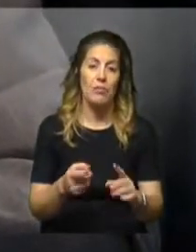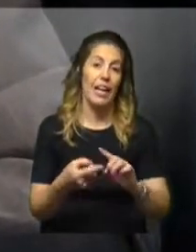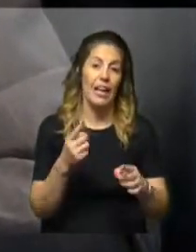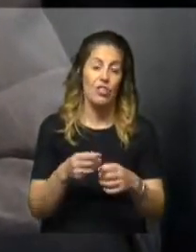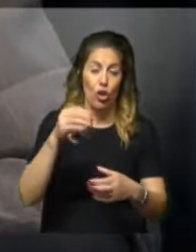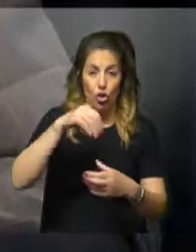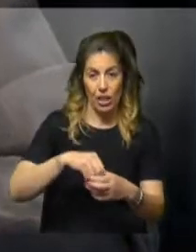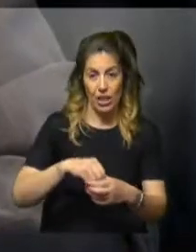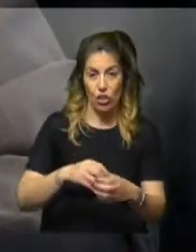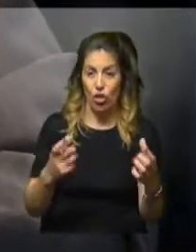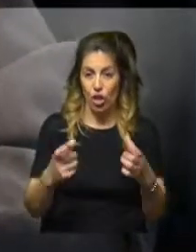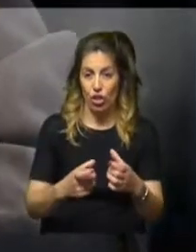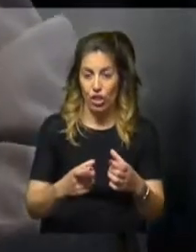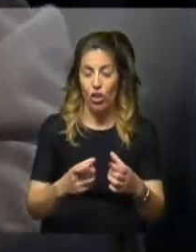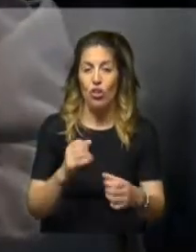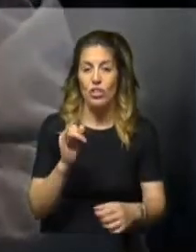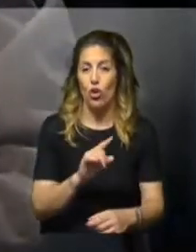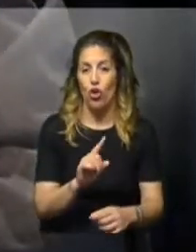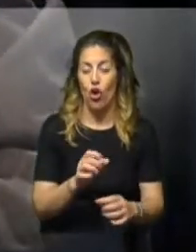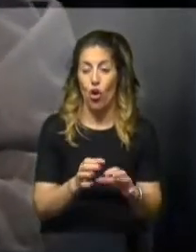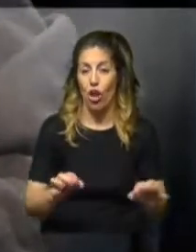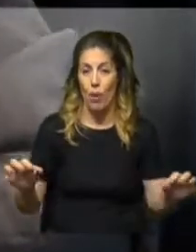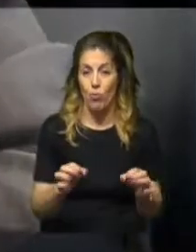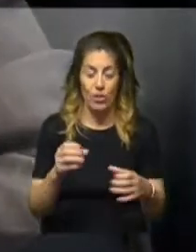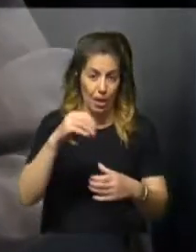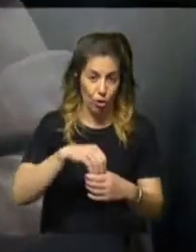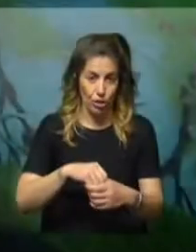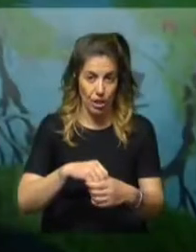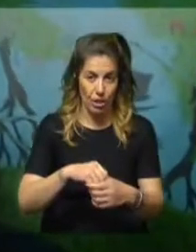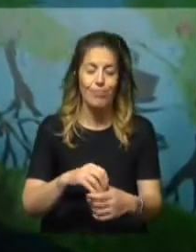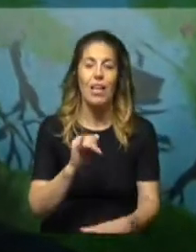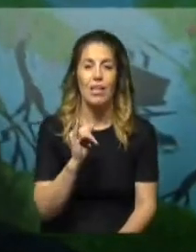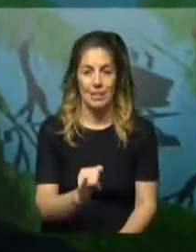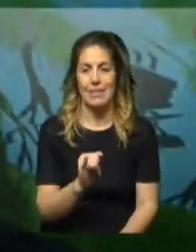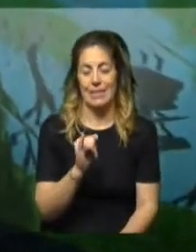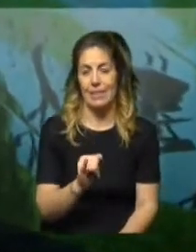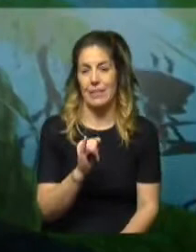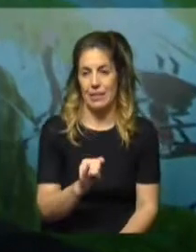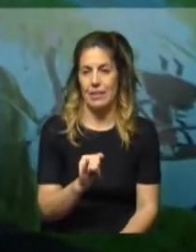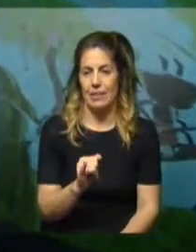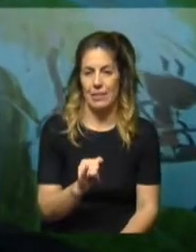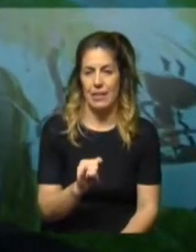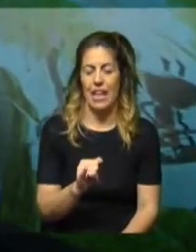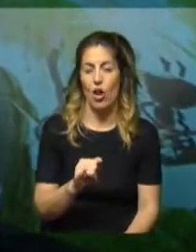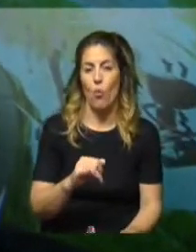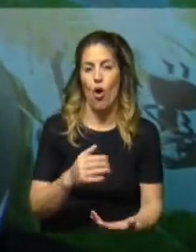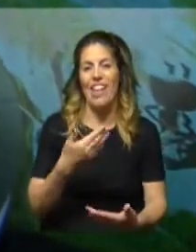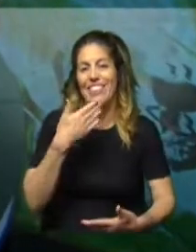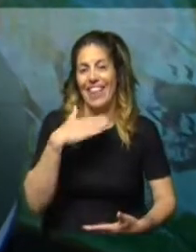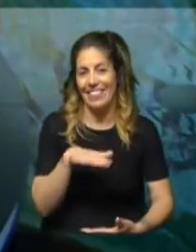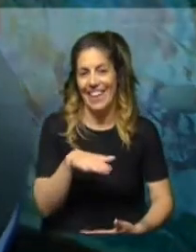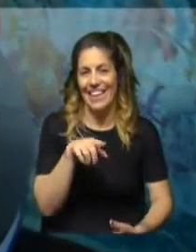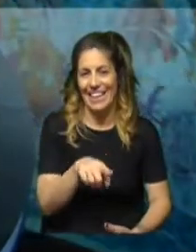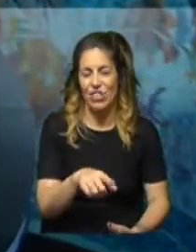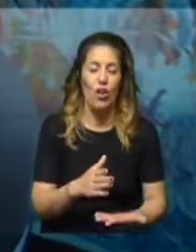el contenido de los discos o no con lo que la música que contienen Sí sí claro es es una interpretación siempre estamos